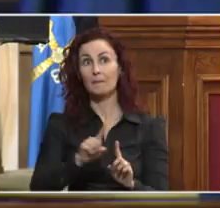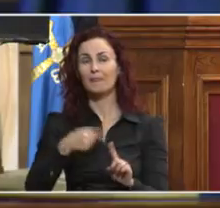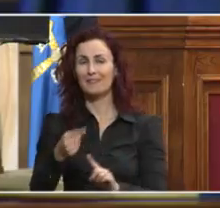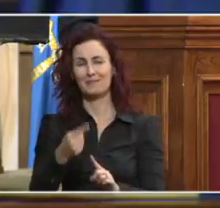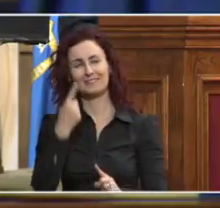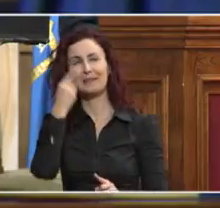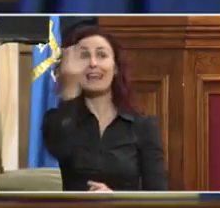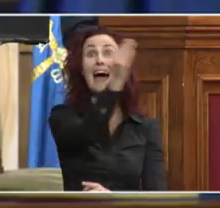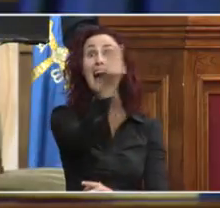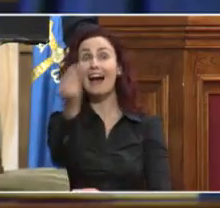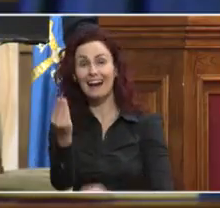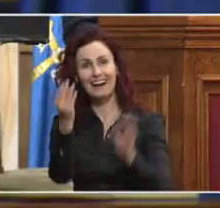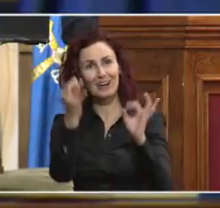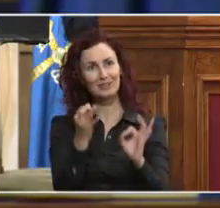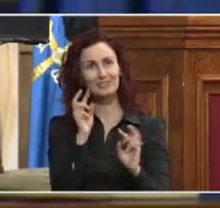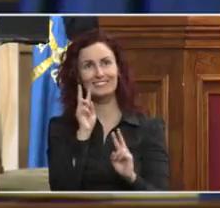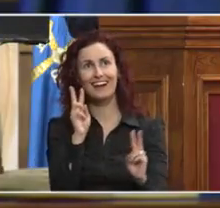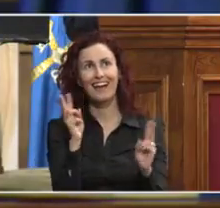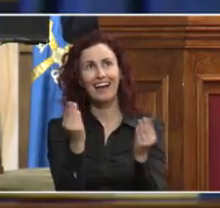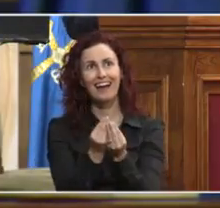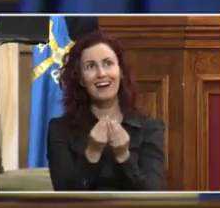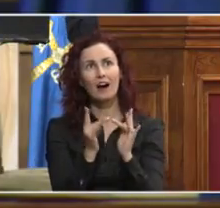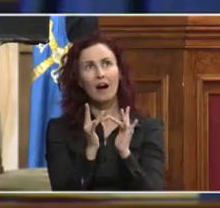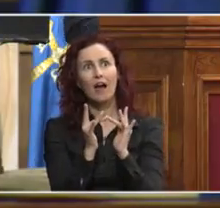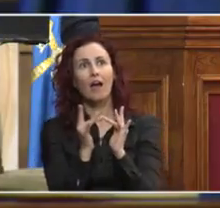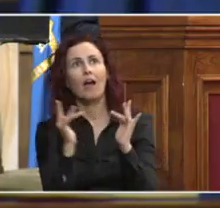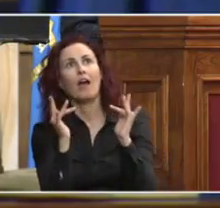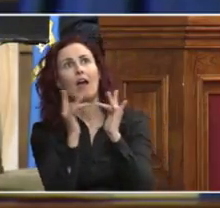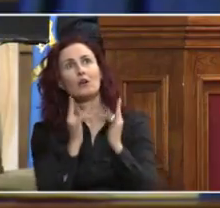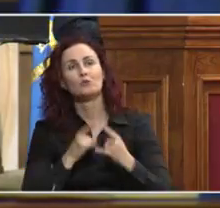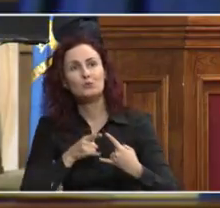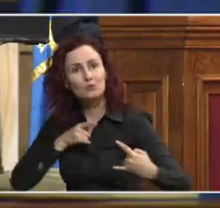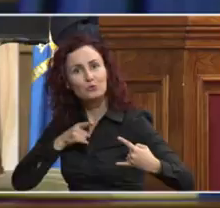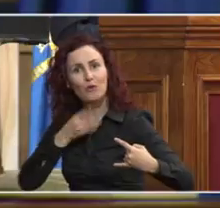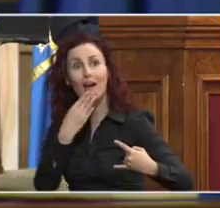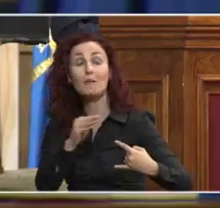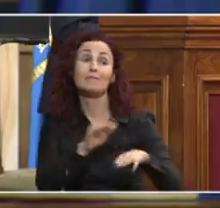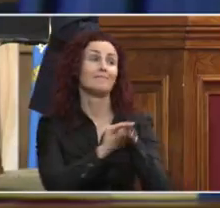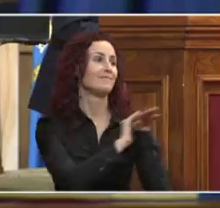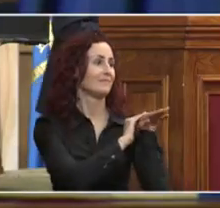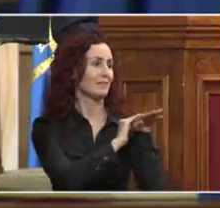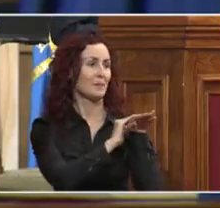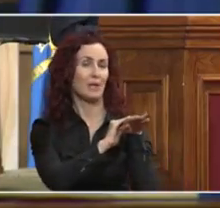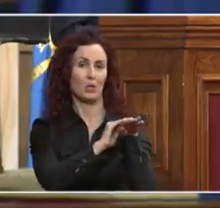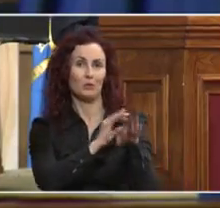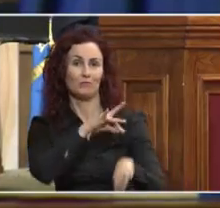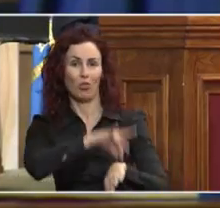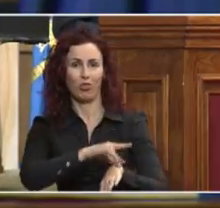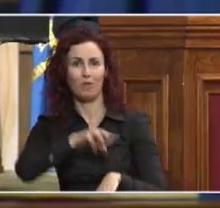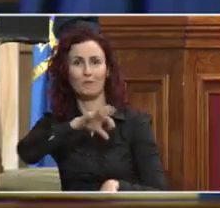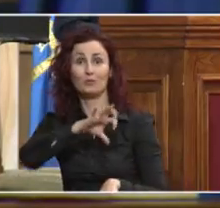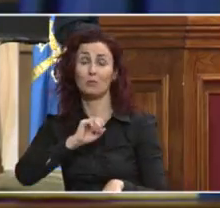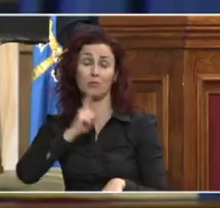cinta y vimos juntos el Romance del joven conde. Aquí pido disculpas al doctor Munstock por mi